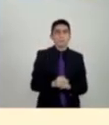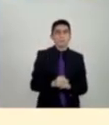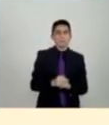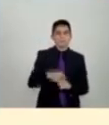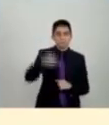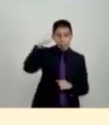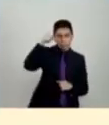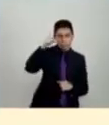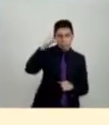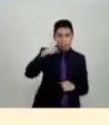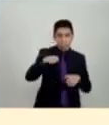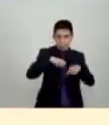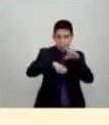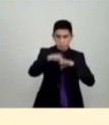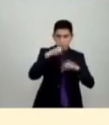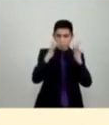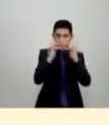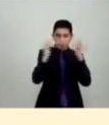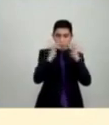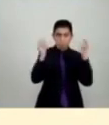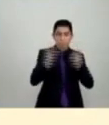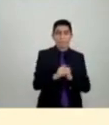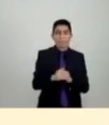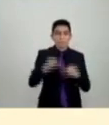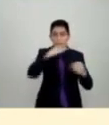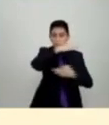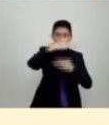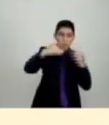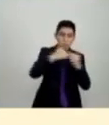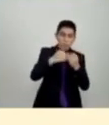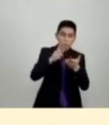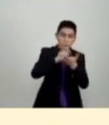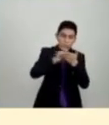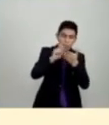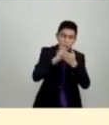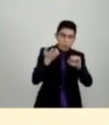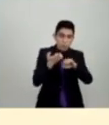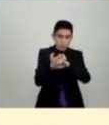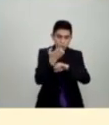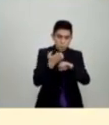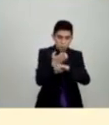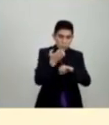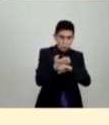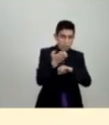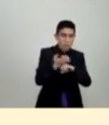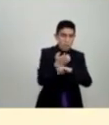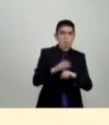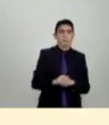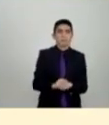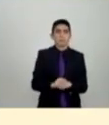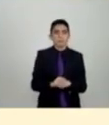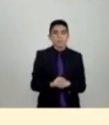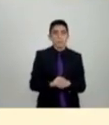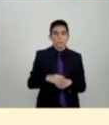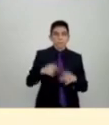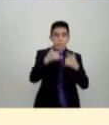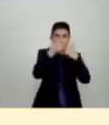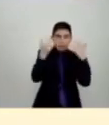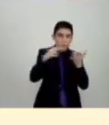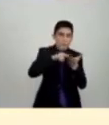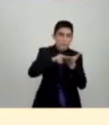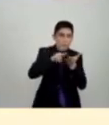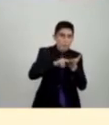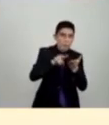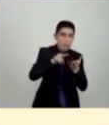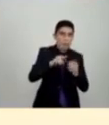francesa. Y luego el resto eran todos escritores norteamericanos de novela negra, a cual más decadentes, ahí estaba George Pelícanos, y estaba